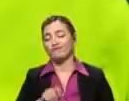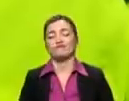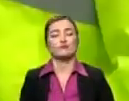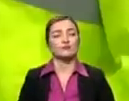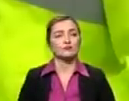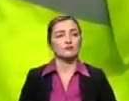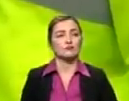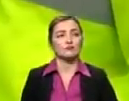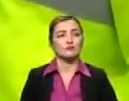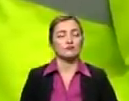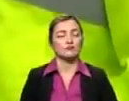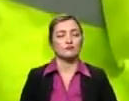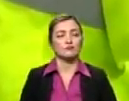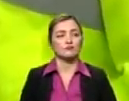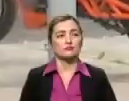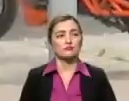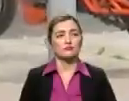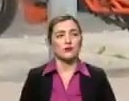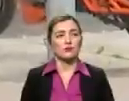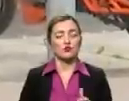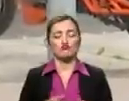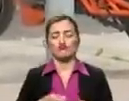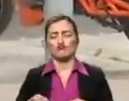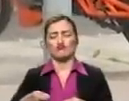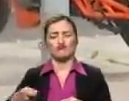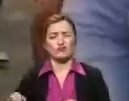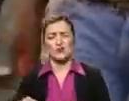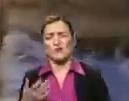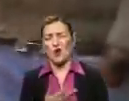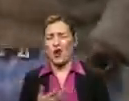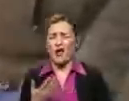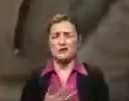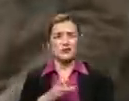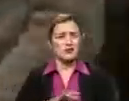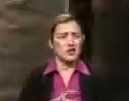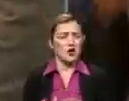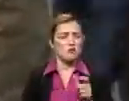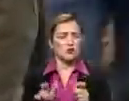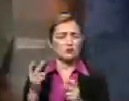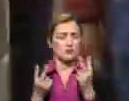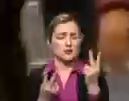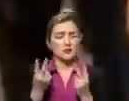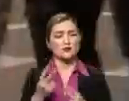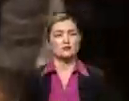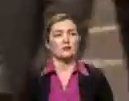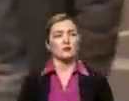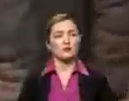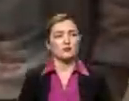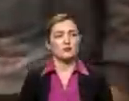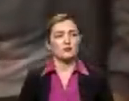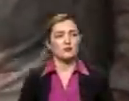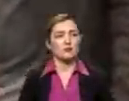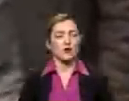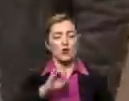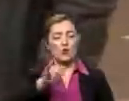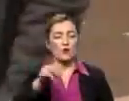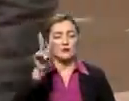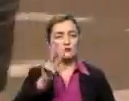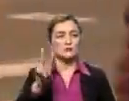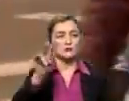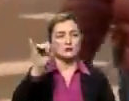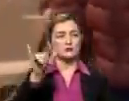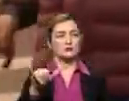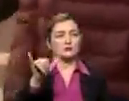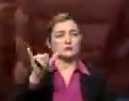actividades delictivas. Reconoce que los playeros representan un malestar y un riesgo para los visitantes y señala que los jueves, viernes y